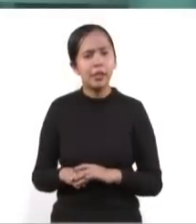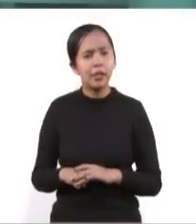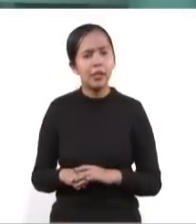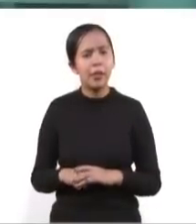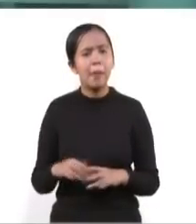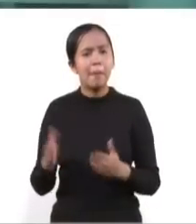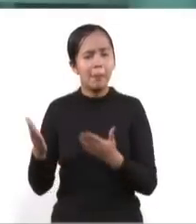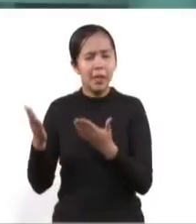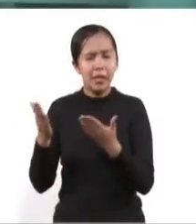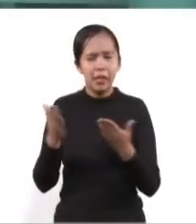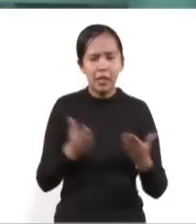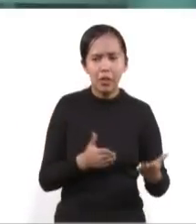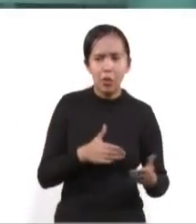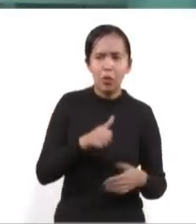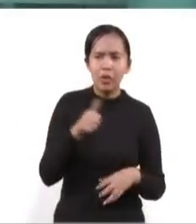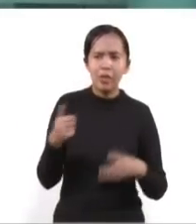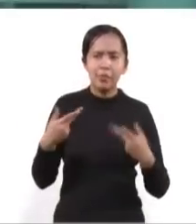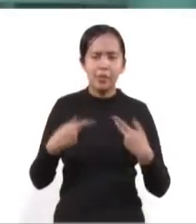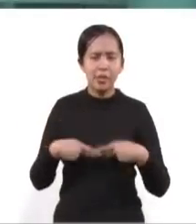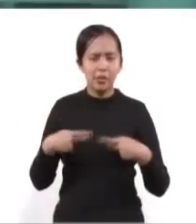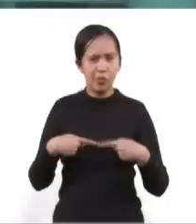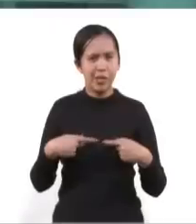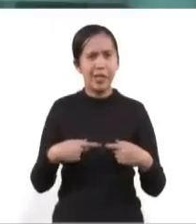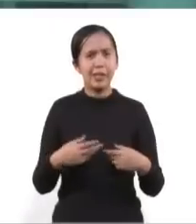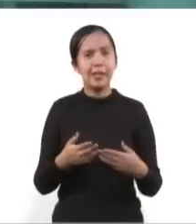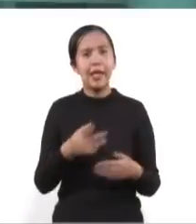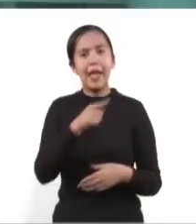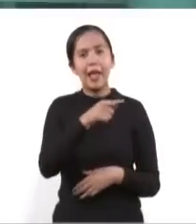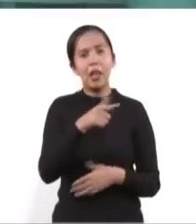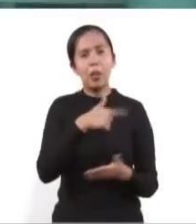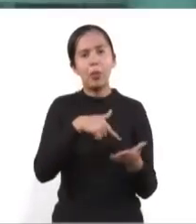Vinieron técnicos franceses, se instalaron